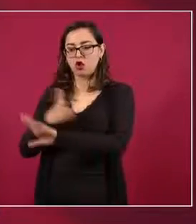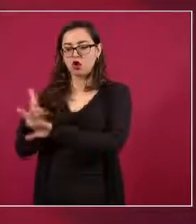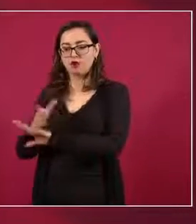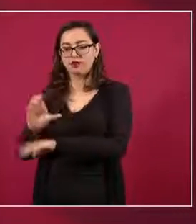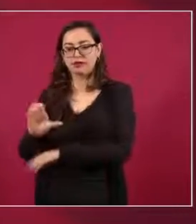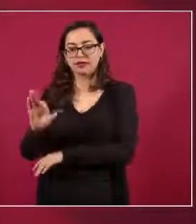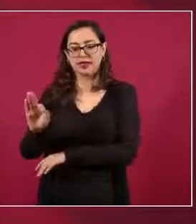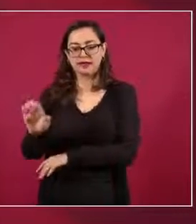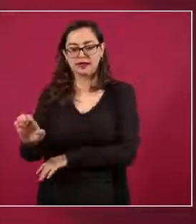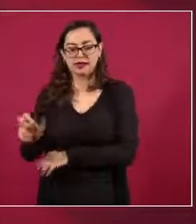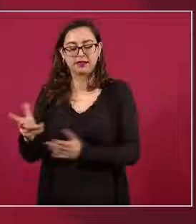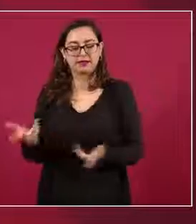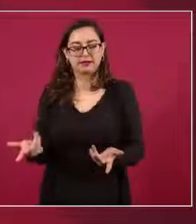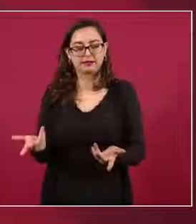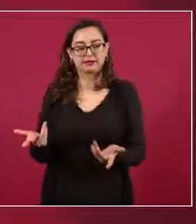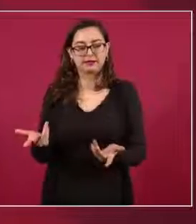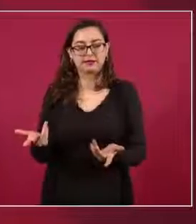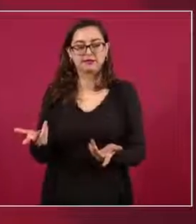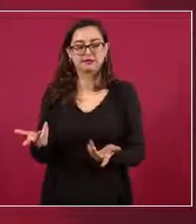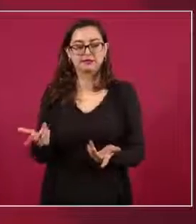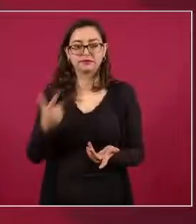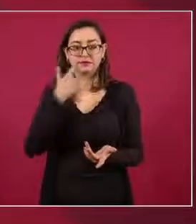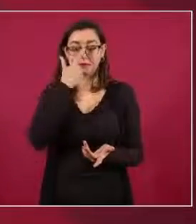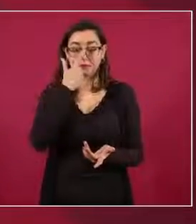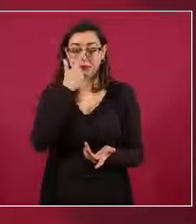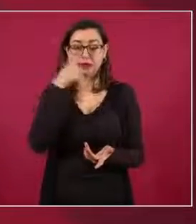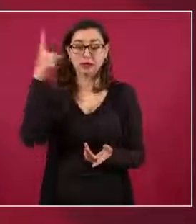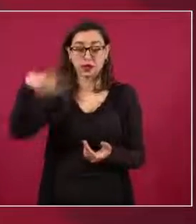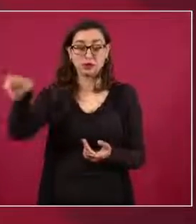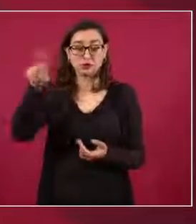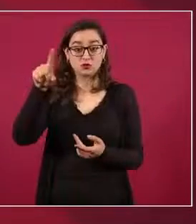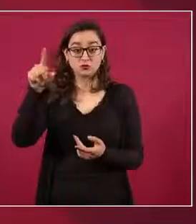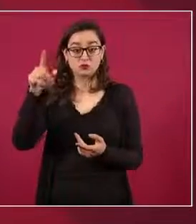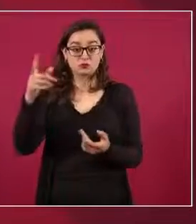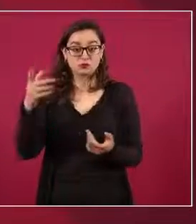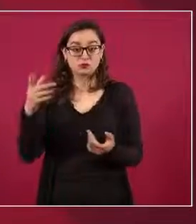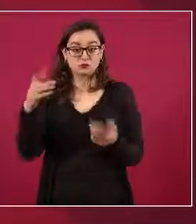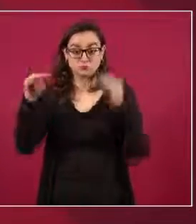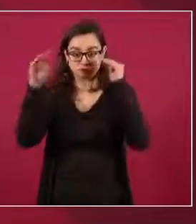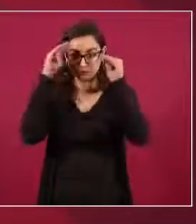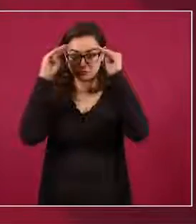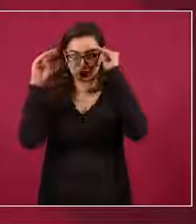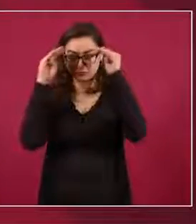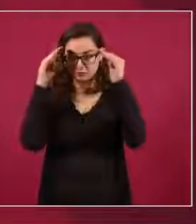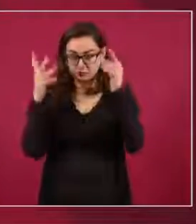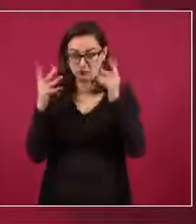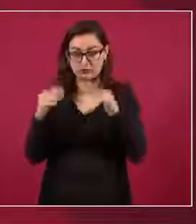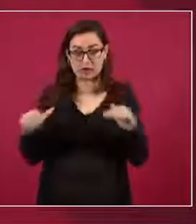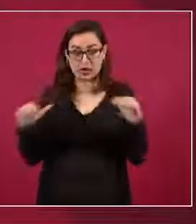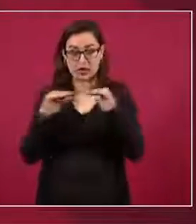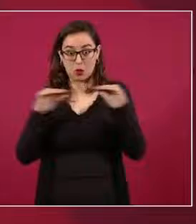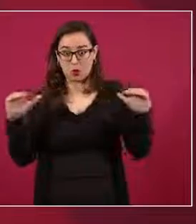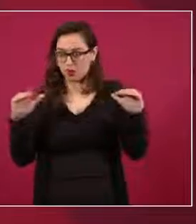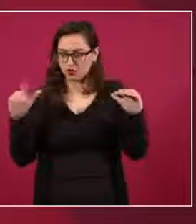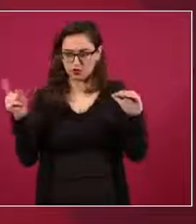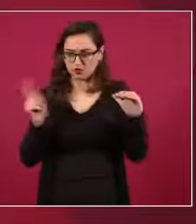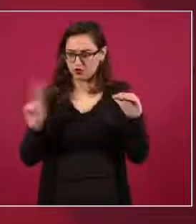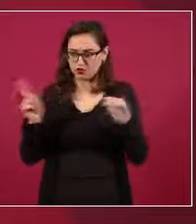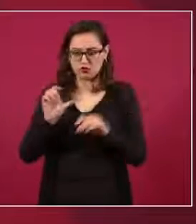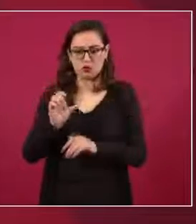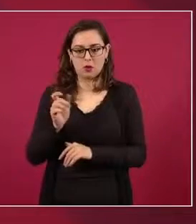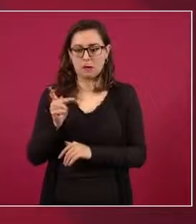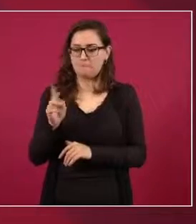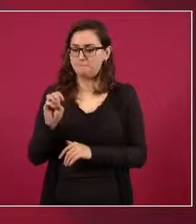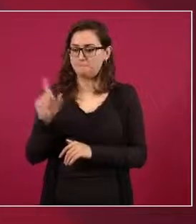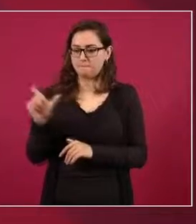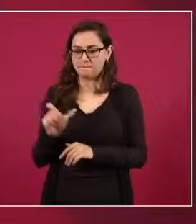estos supuestos monopolios, pero ni siquiera el mismo trato, que desaparezcan.